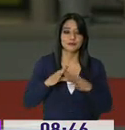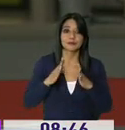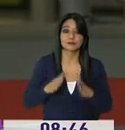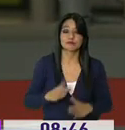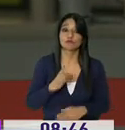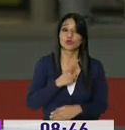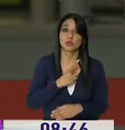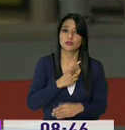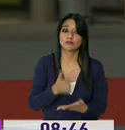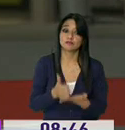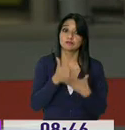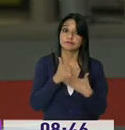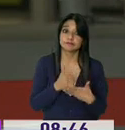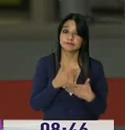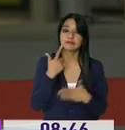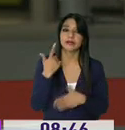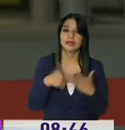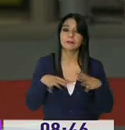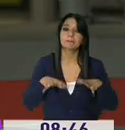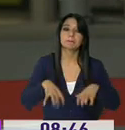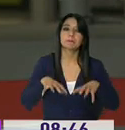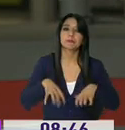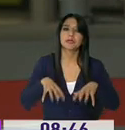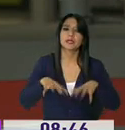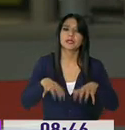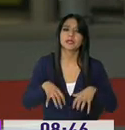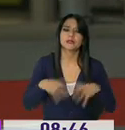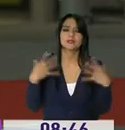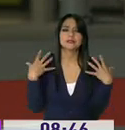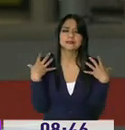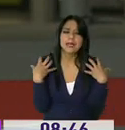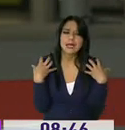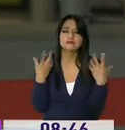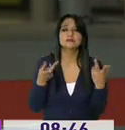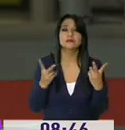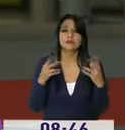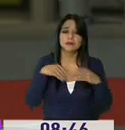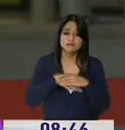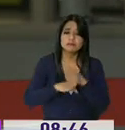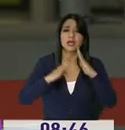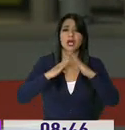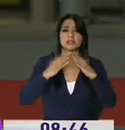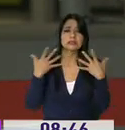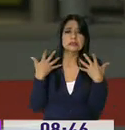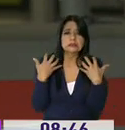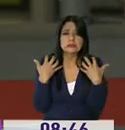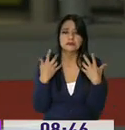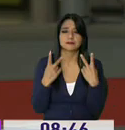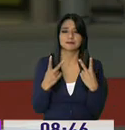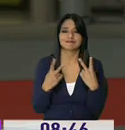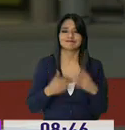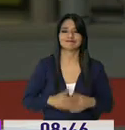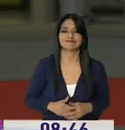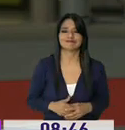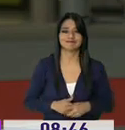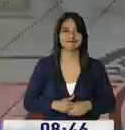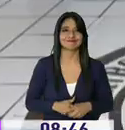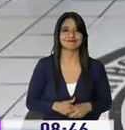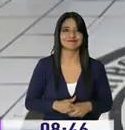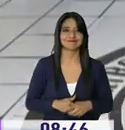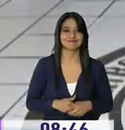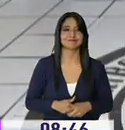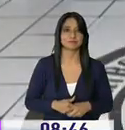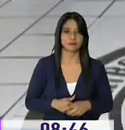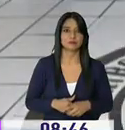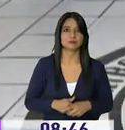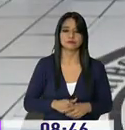propietarios herramientas para que los peluditos no se estresen, también se estresan viéndonos tan, tan seguido en casa. Veamos. Las